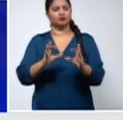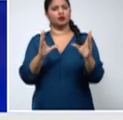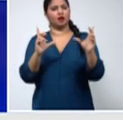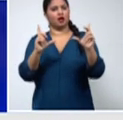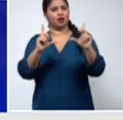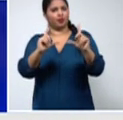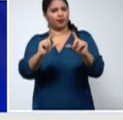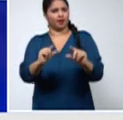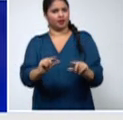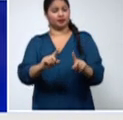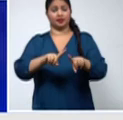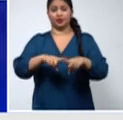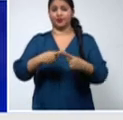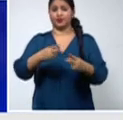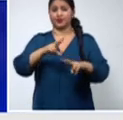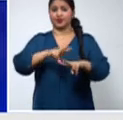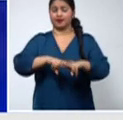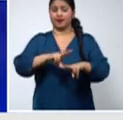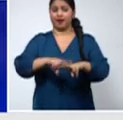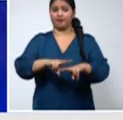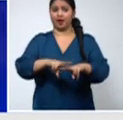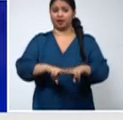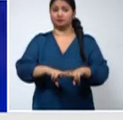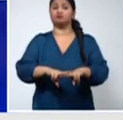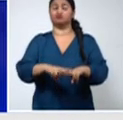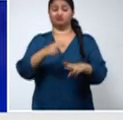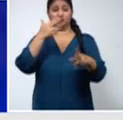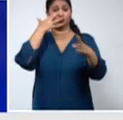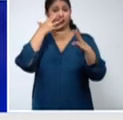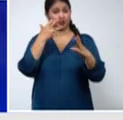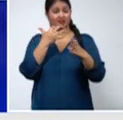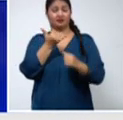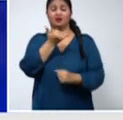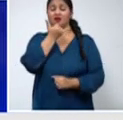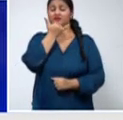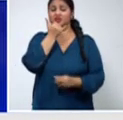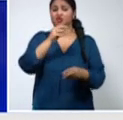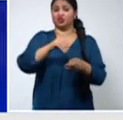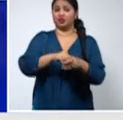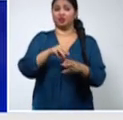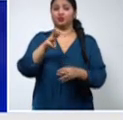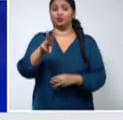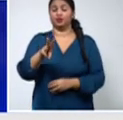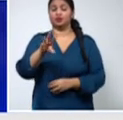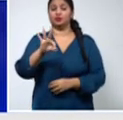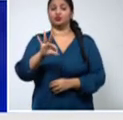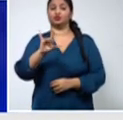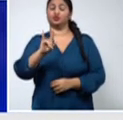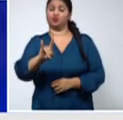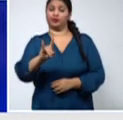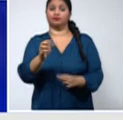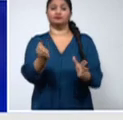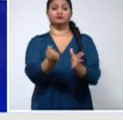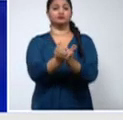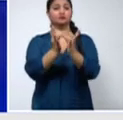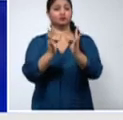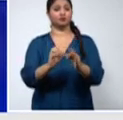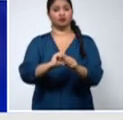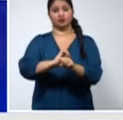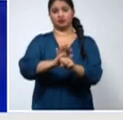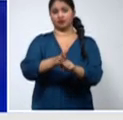Habana es importante, 389 casos autóctonos ayer. Reducción que,